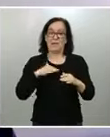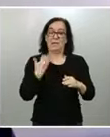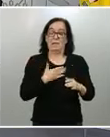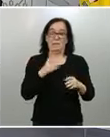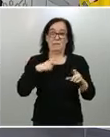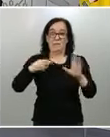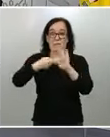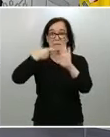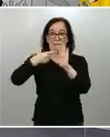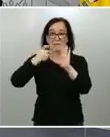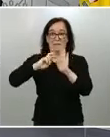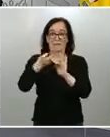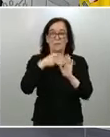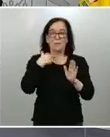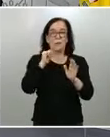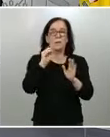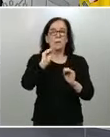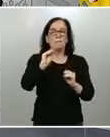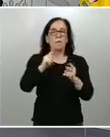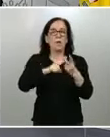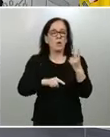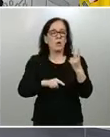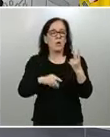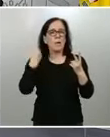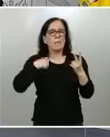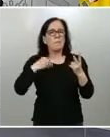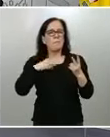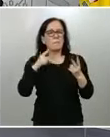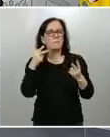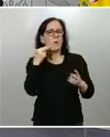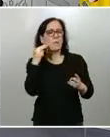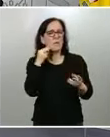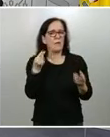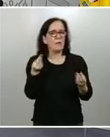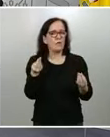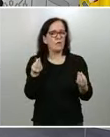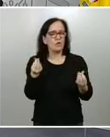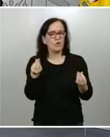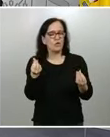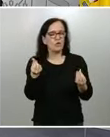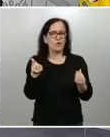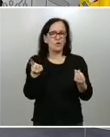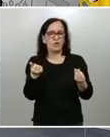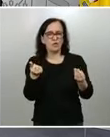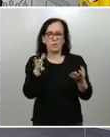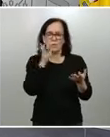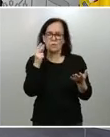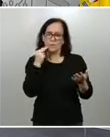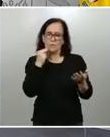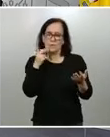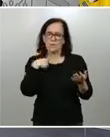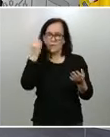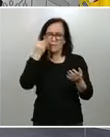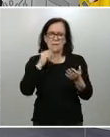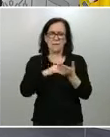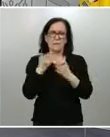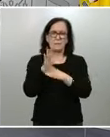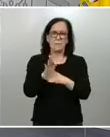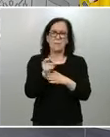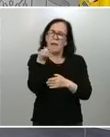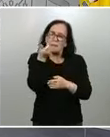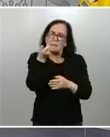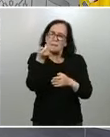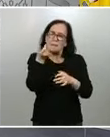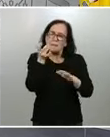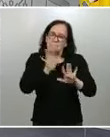pregunta concreta si tienen ustedes el mismo temor y si se tiene planteado la posibilidad de ir más despacio y también me